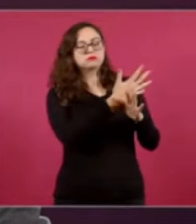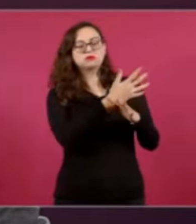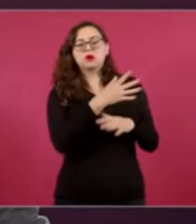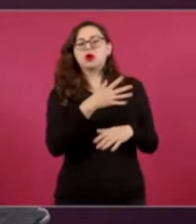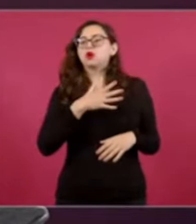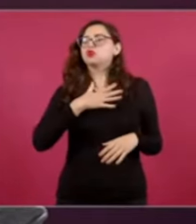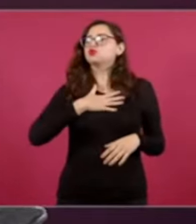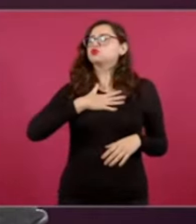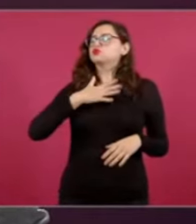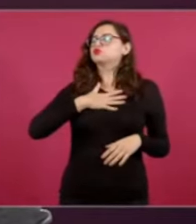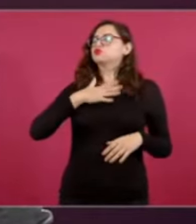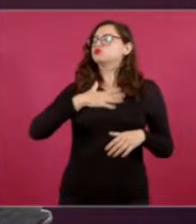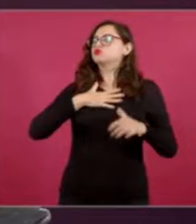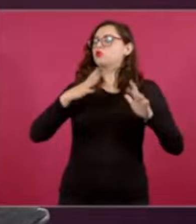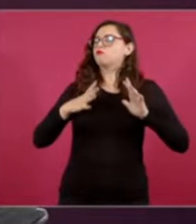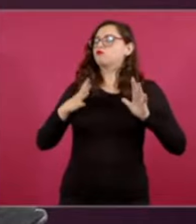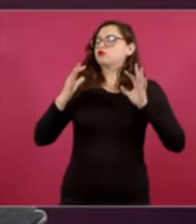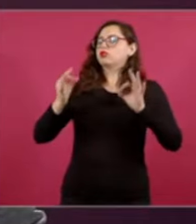Así,